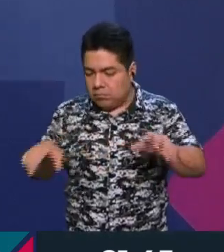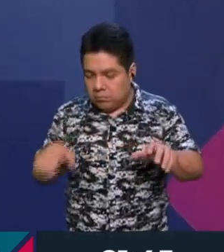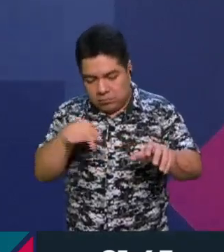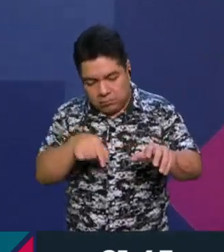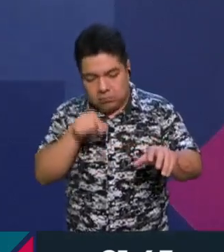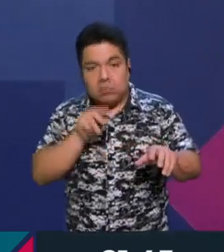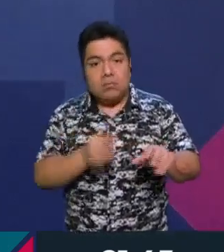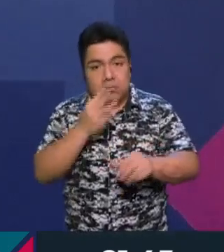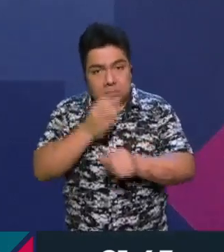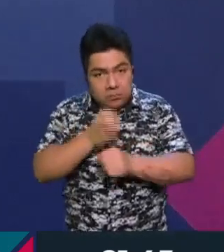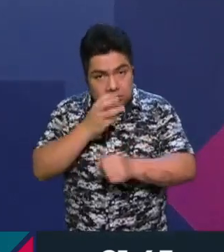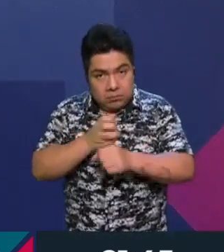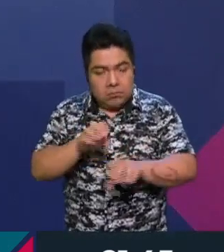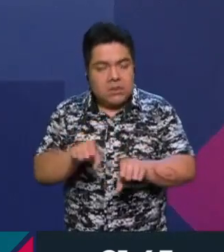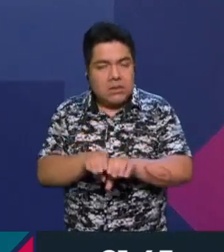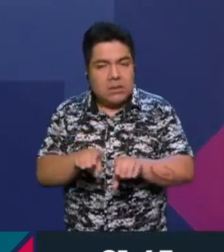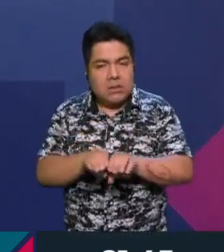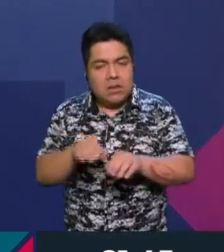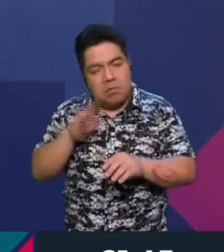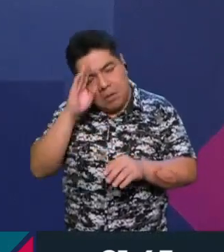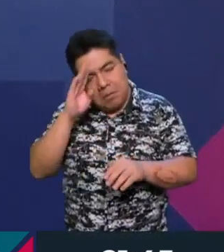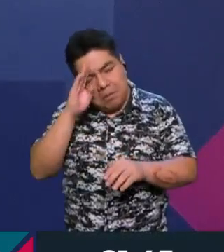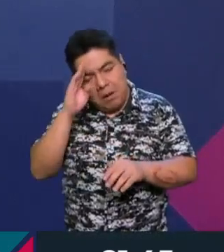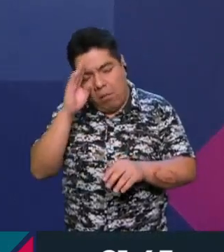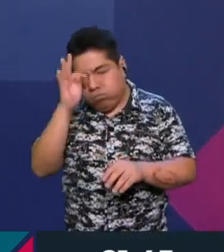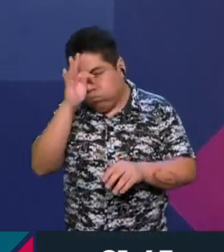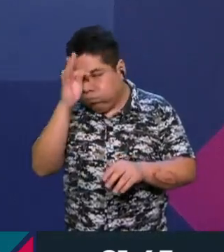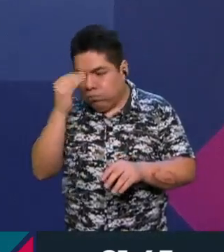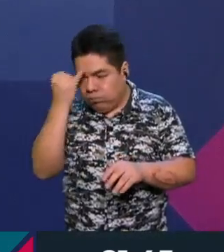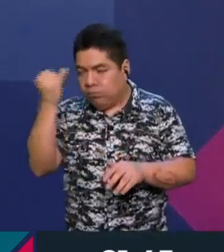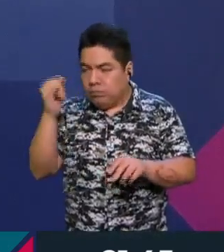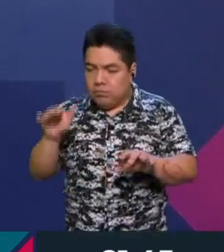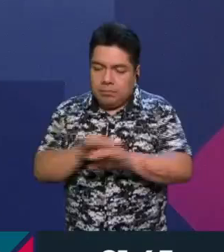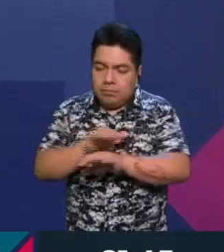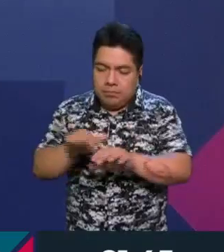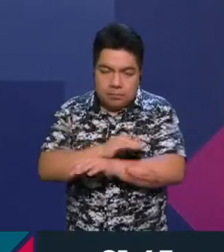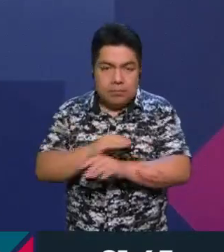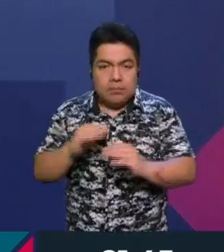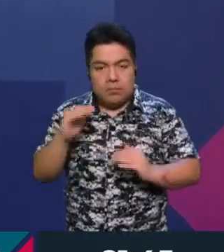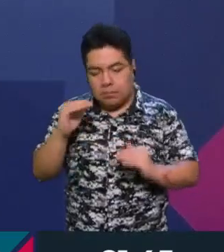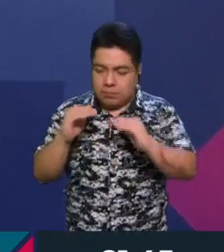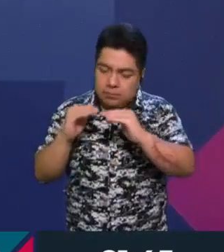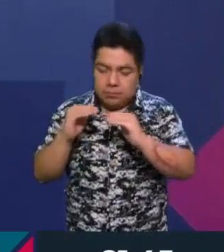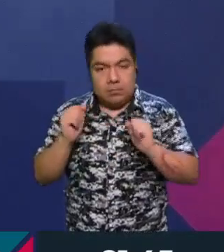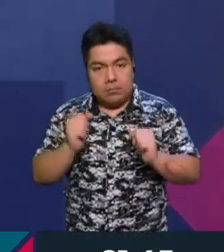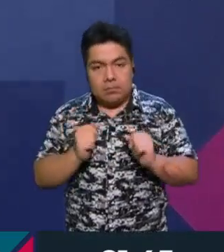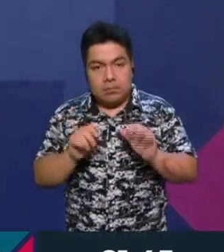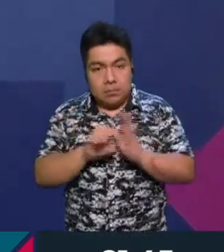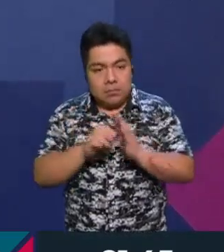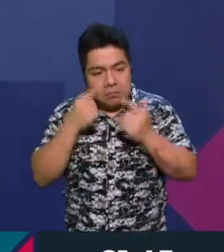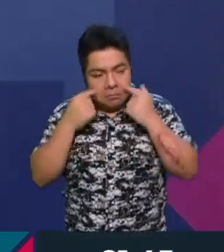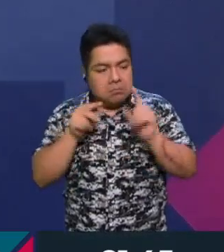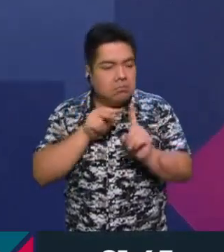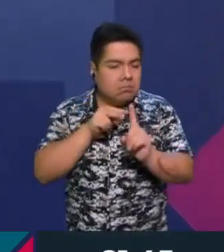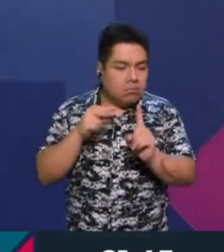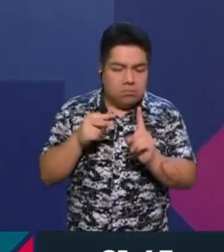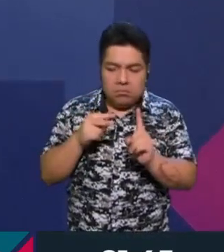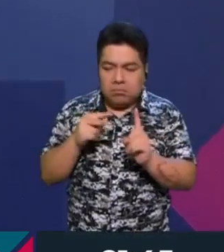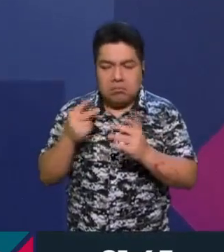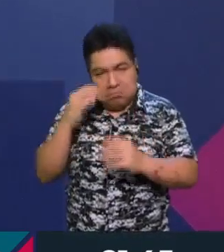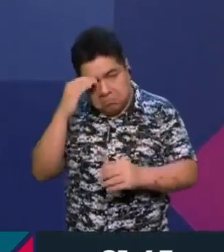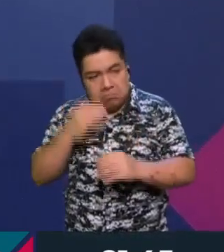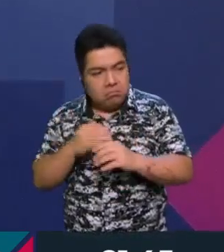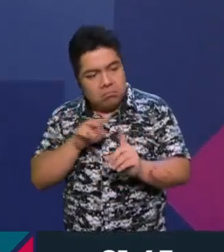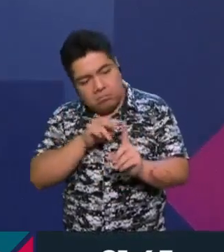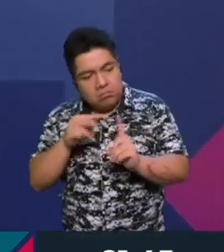parte tiene que ver con una reflexión filosófica sobre la igualdad. Es una perspectiva cristiana